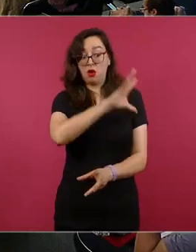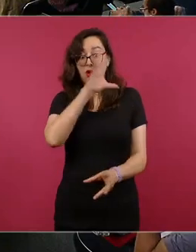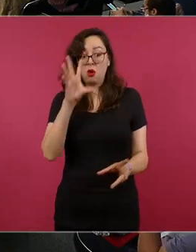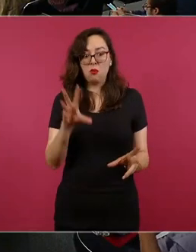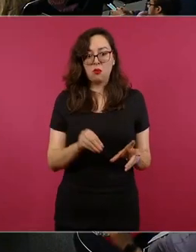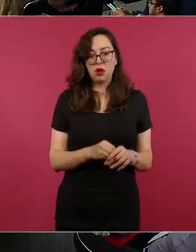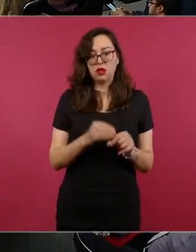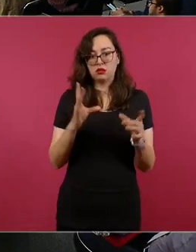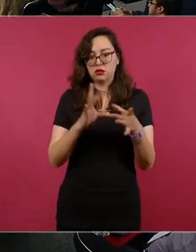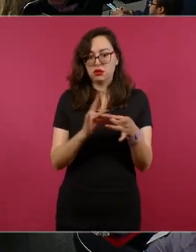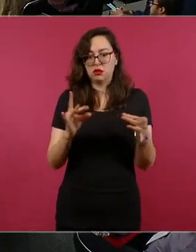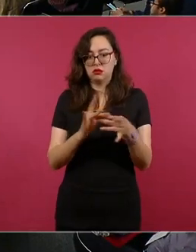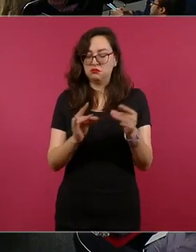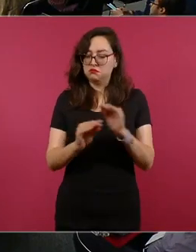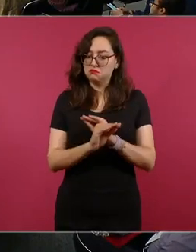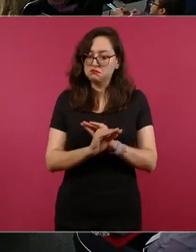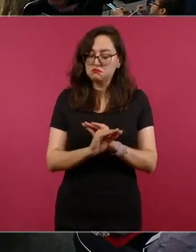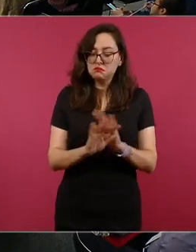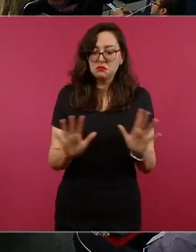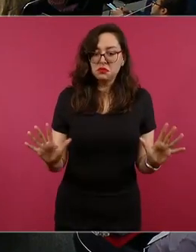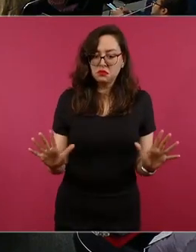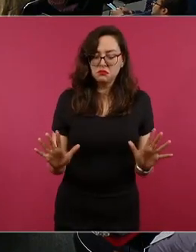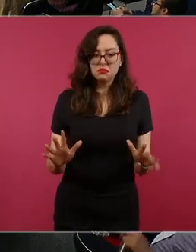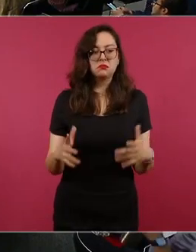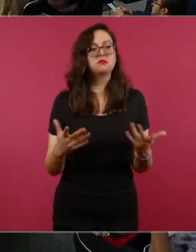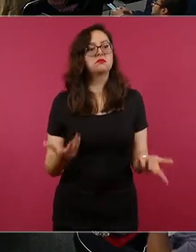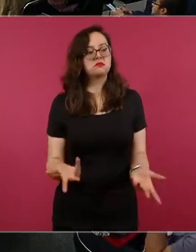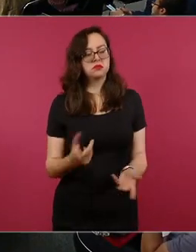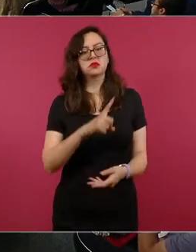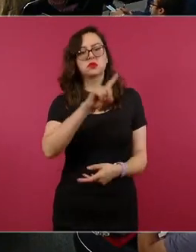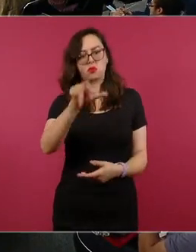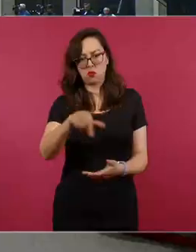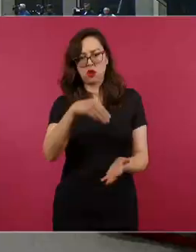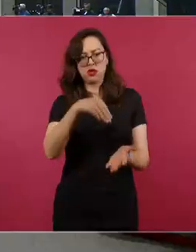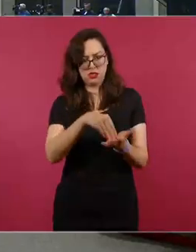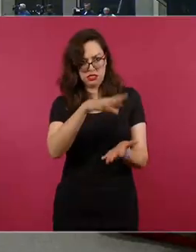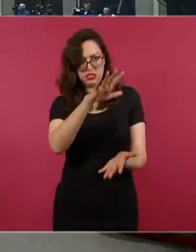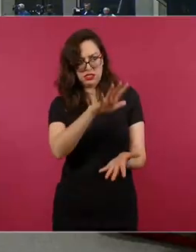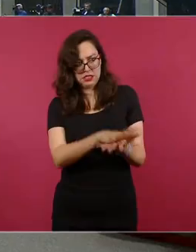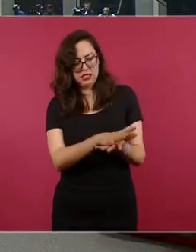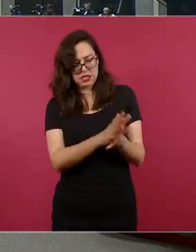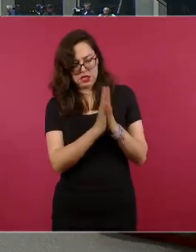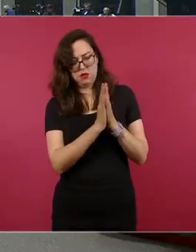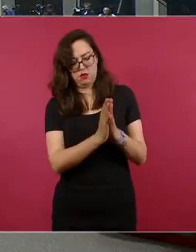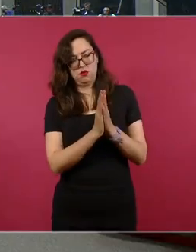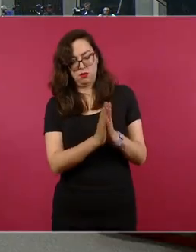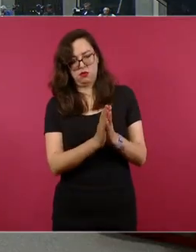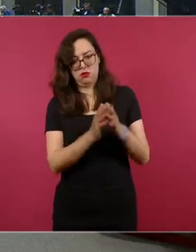sola ocasión, que lo recibas y también